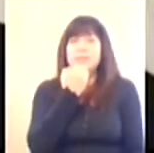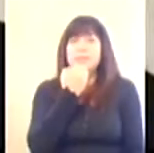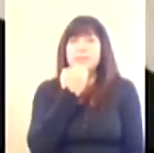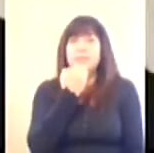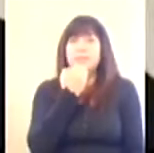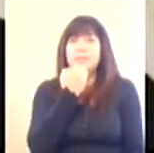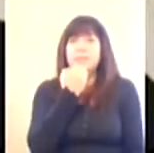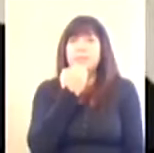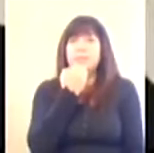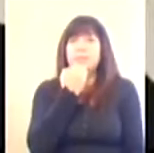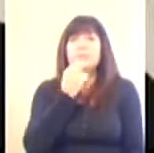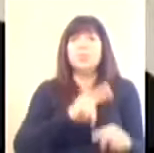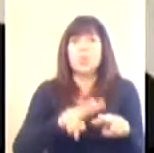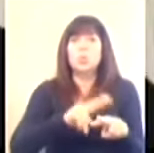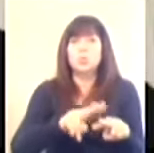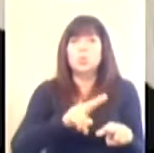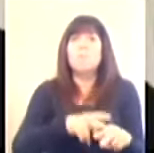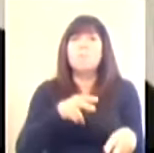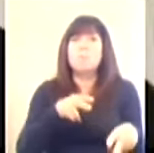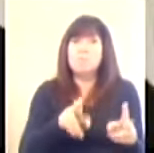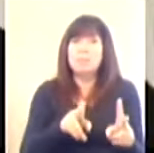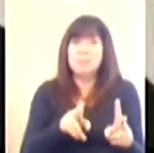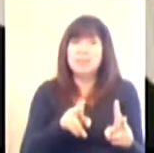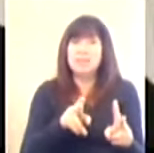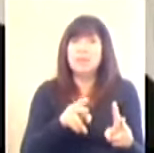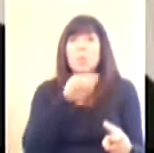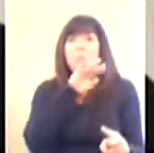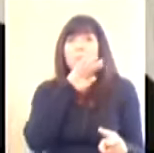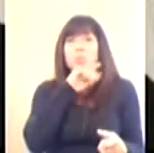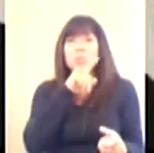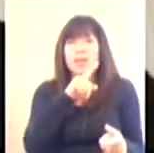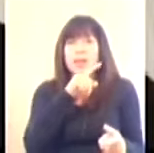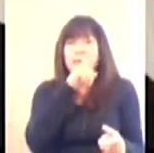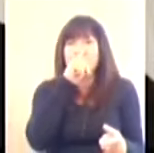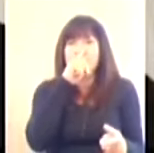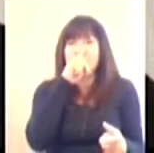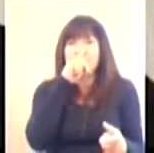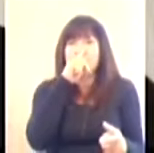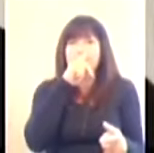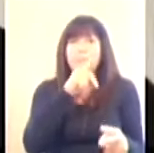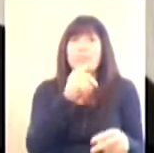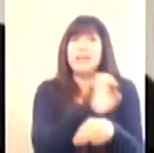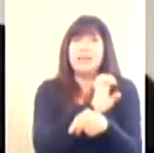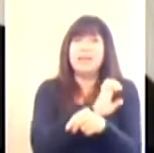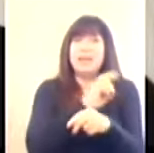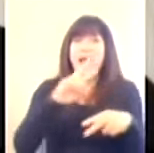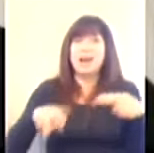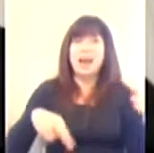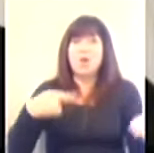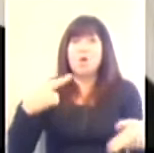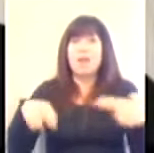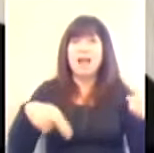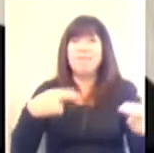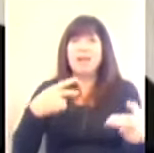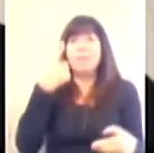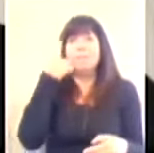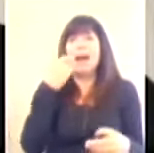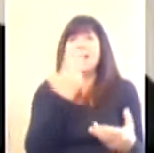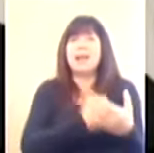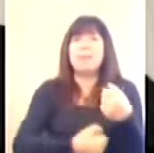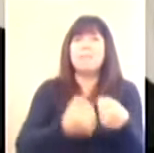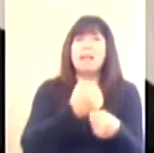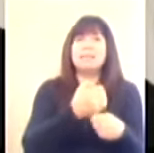una resolución que nos debiera permitir usar el enorme potencial que tenemos de energías renovables para reemplazar la